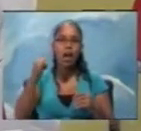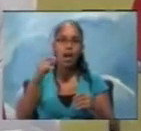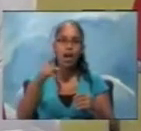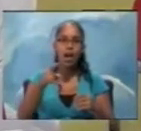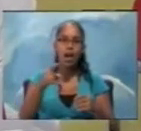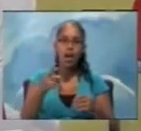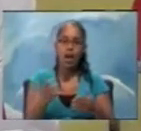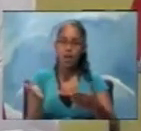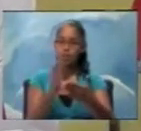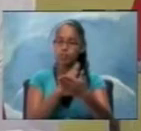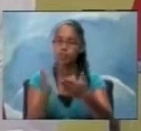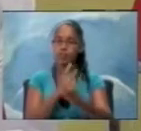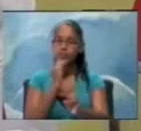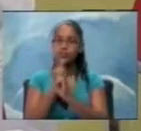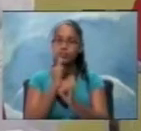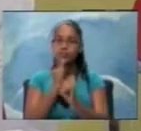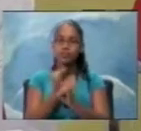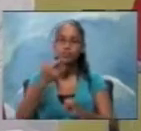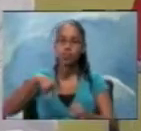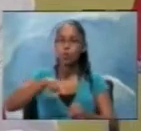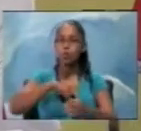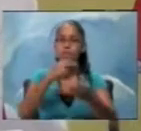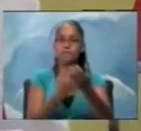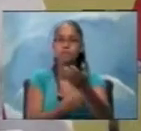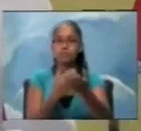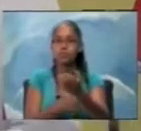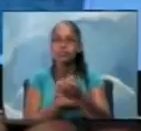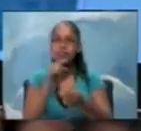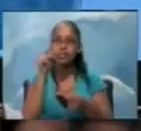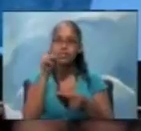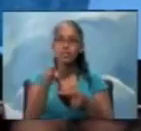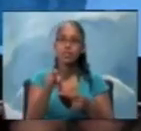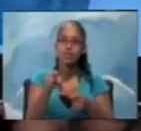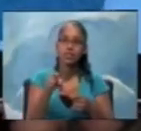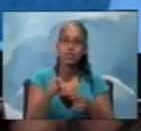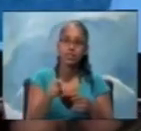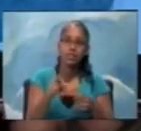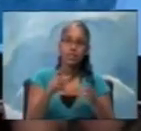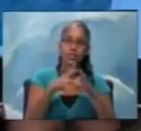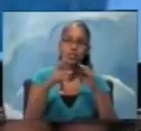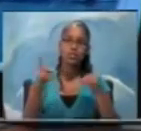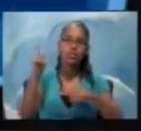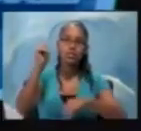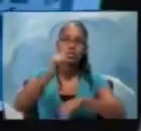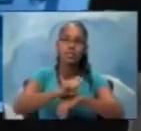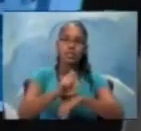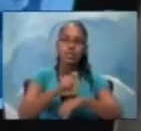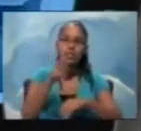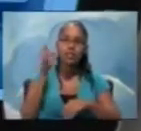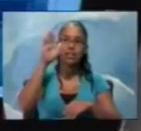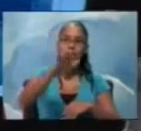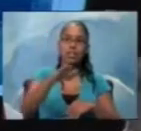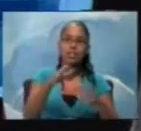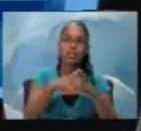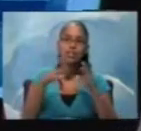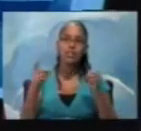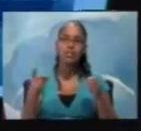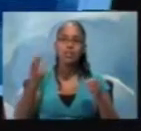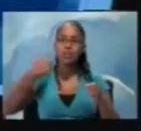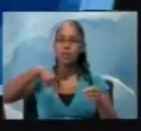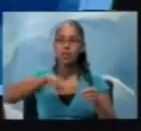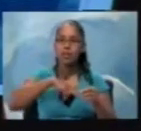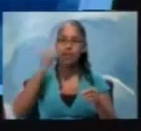al portal que tiene abierto nuestro hermano Emilio Pérez allí en su tabla. Allí está el barco, mire qué